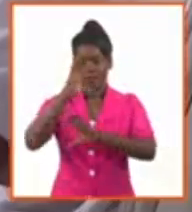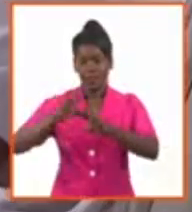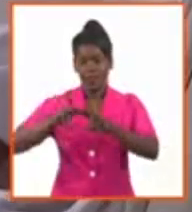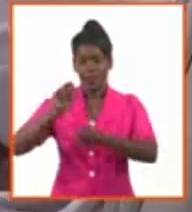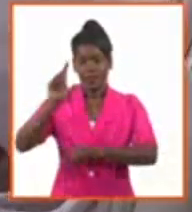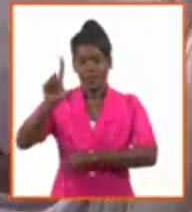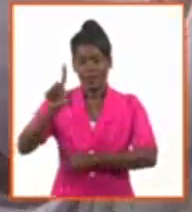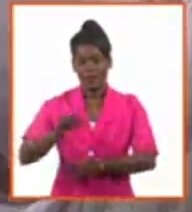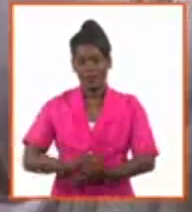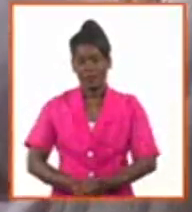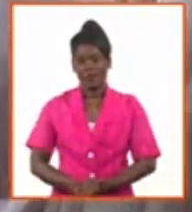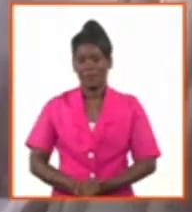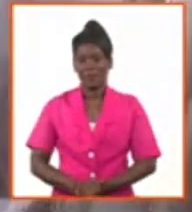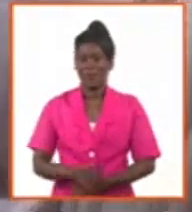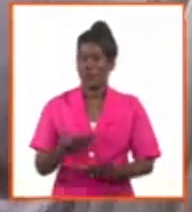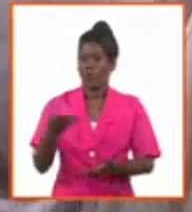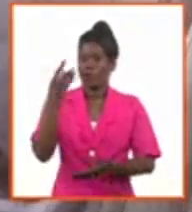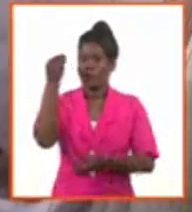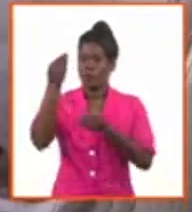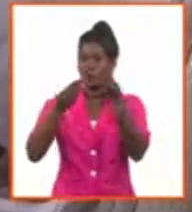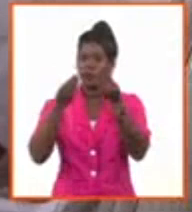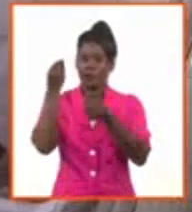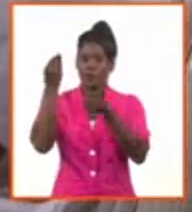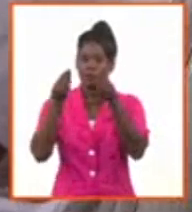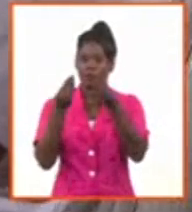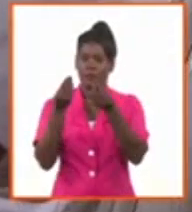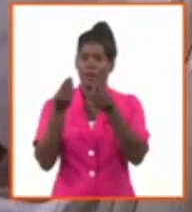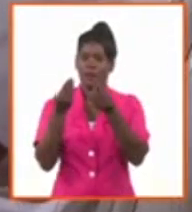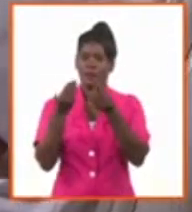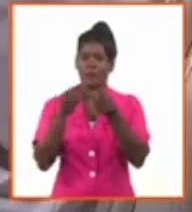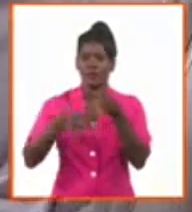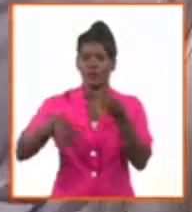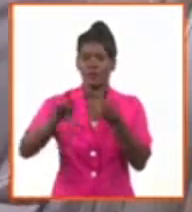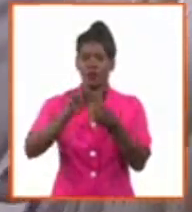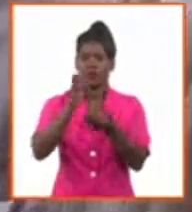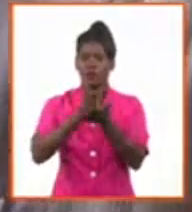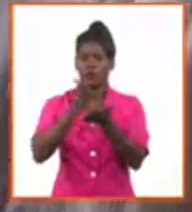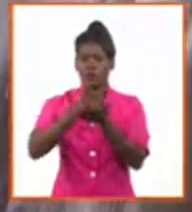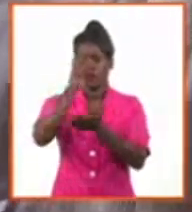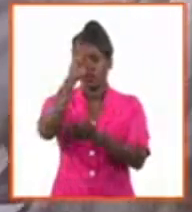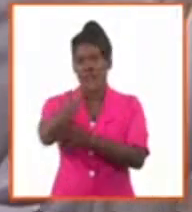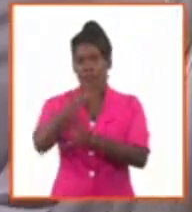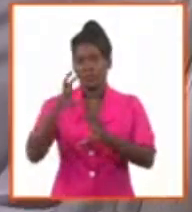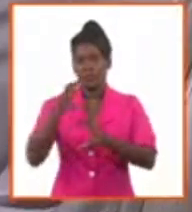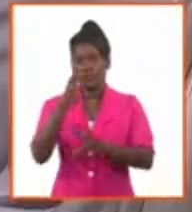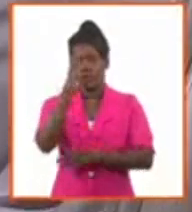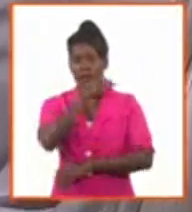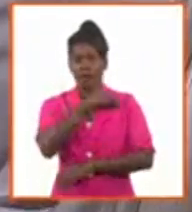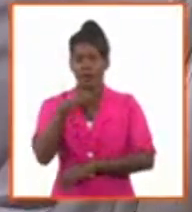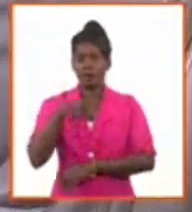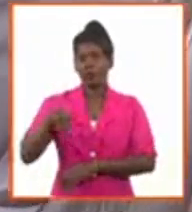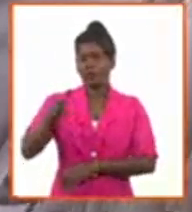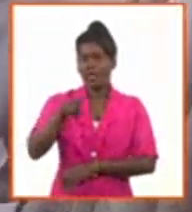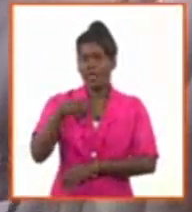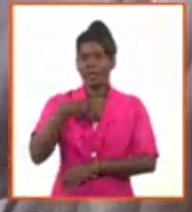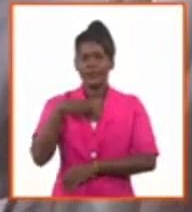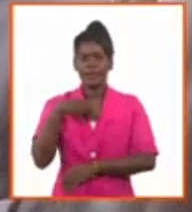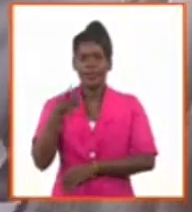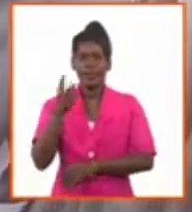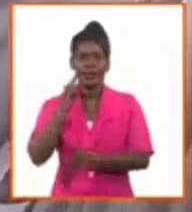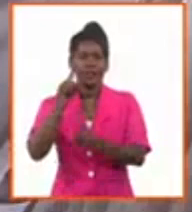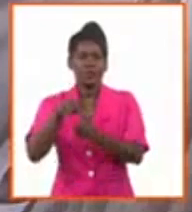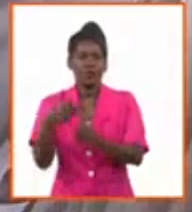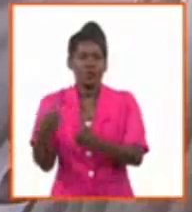Médicas Holguín. ¿Cuáles son, en tu opinión, las preocupaciones hoy que tienen los estudiantes de Ciencias Médicas? ¿A dónde dirigen sus miradas?